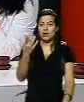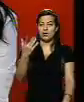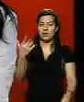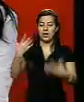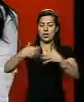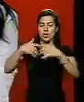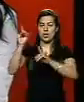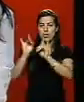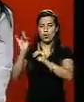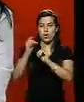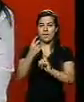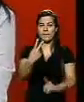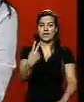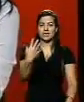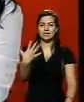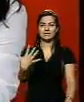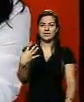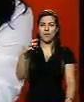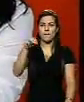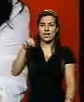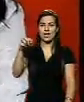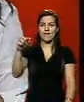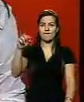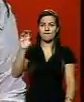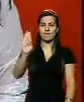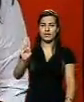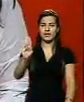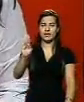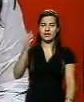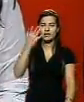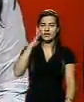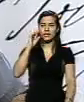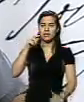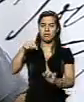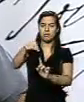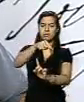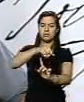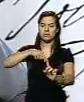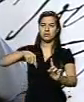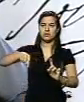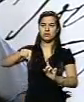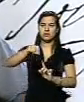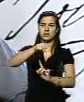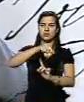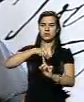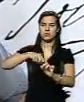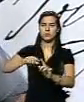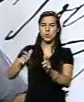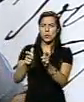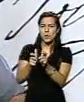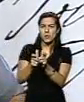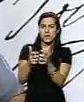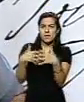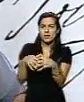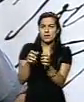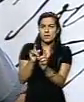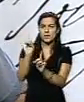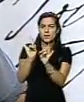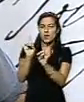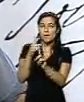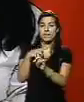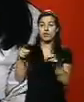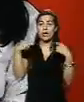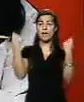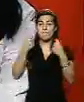25 vatios, apenas llegaba como ni siquiera a cinco cuadras, era una cosa pequeñita, pero toda la